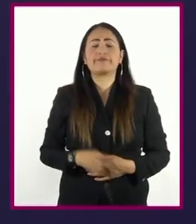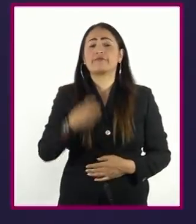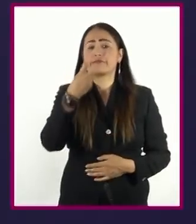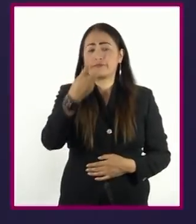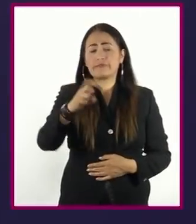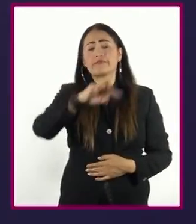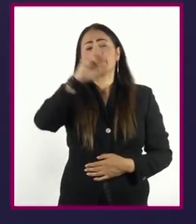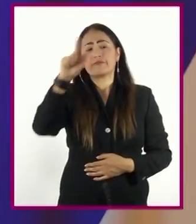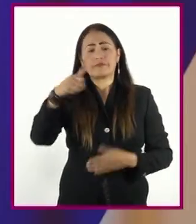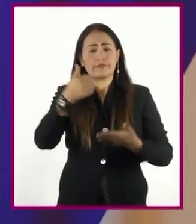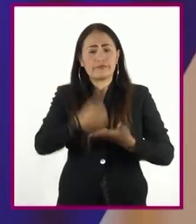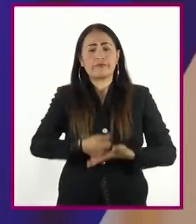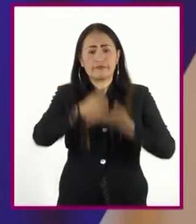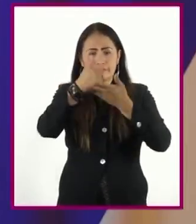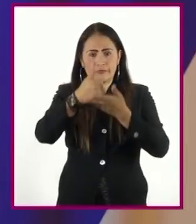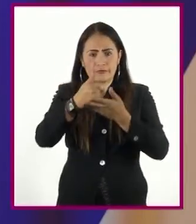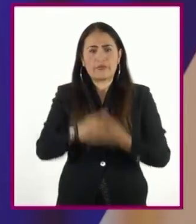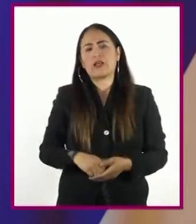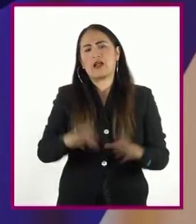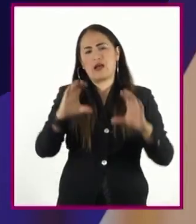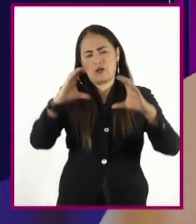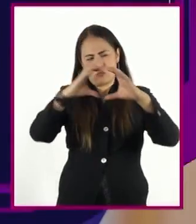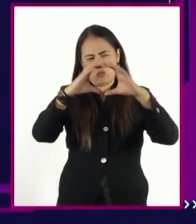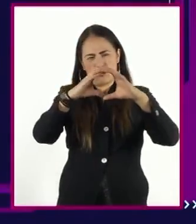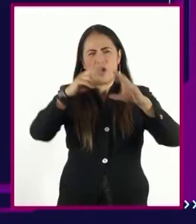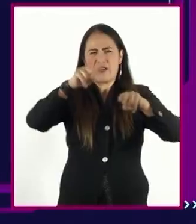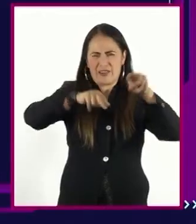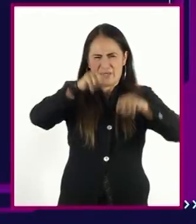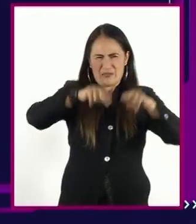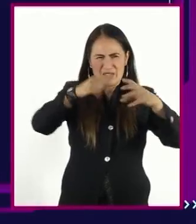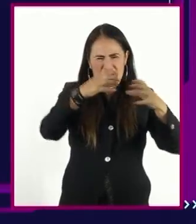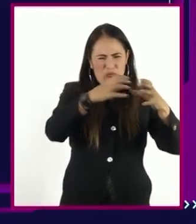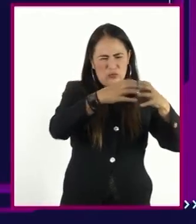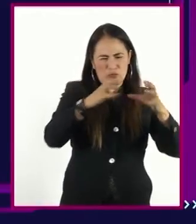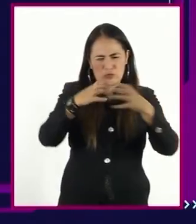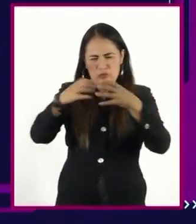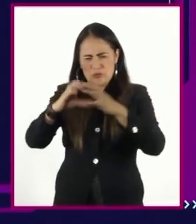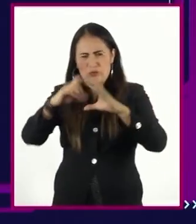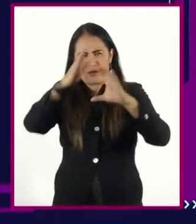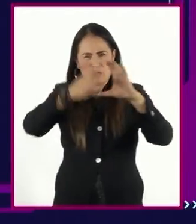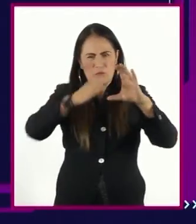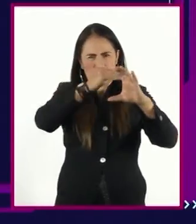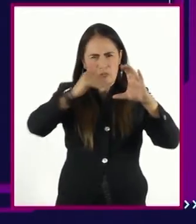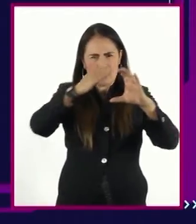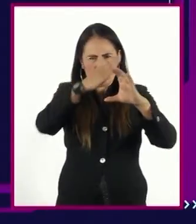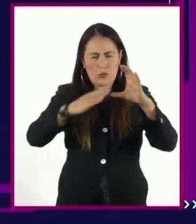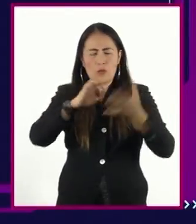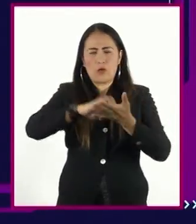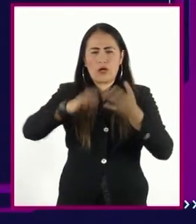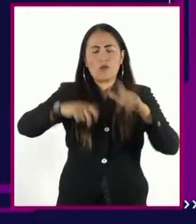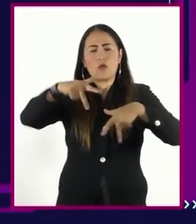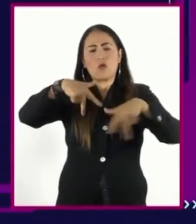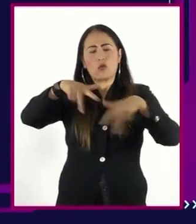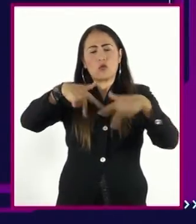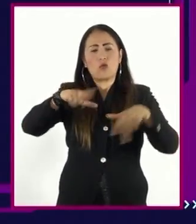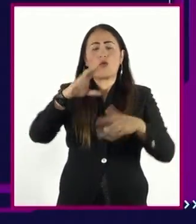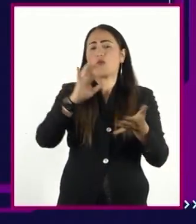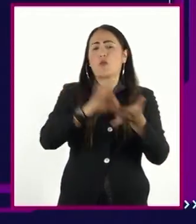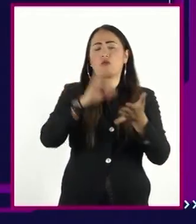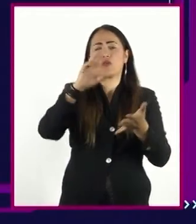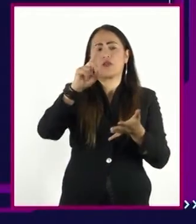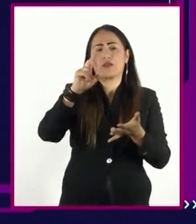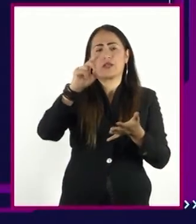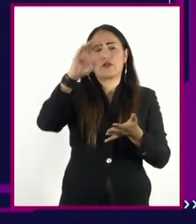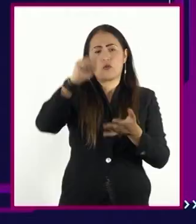será de utilidad para la representación de las categorías en la gráfica circular. Para fútbol, 39 centésimos